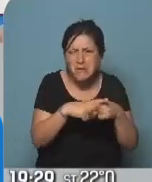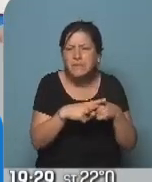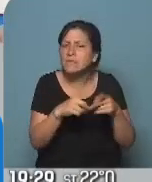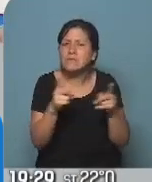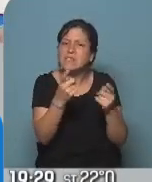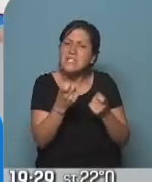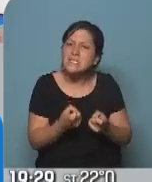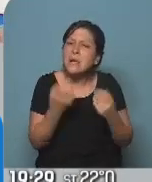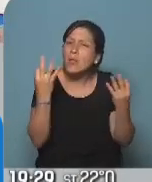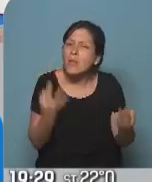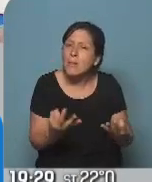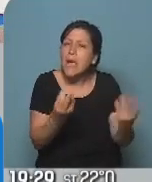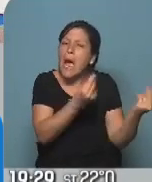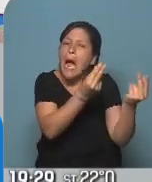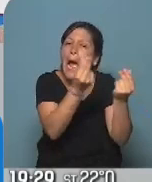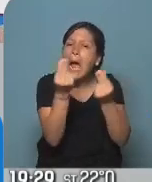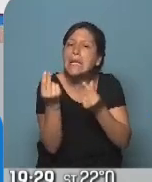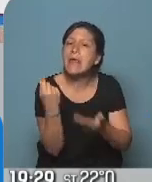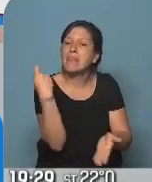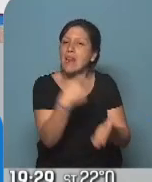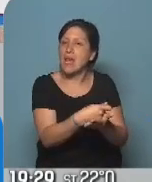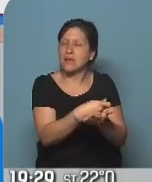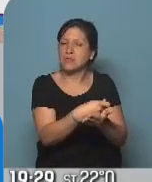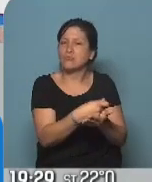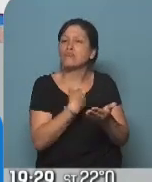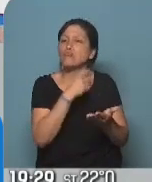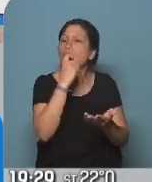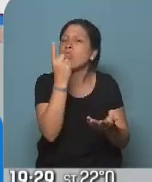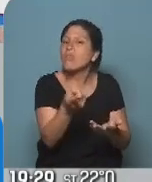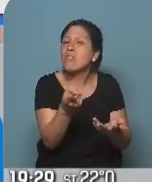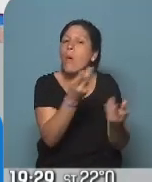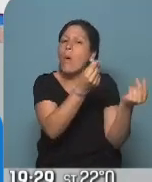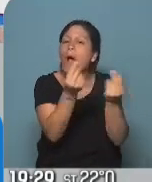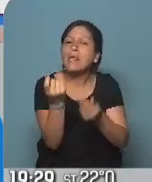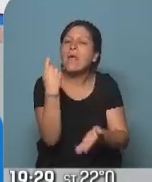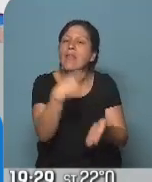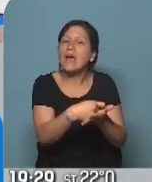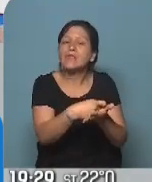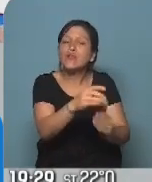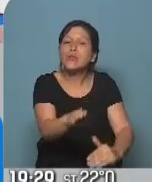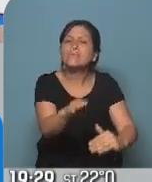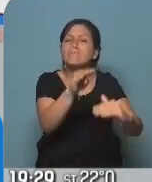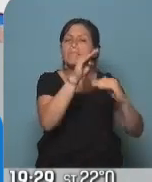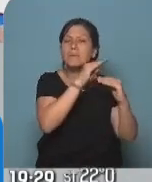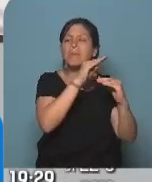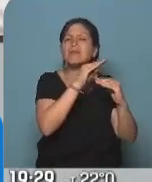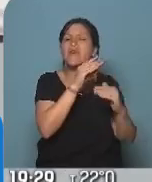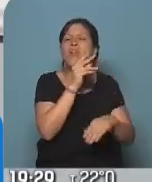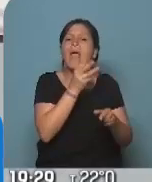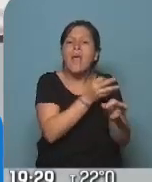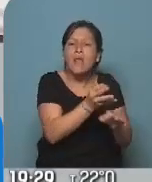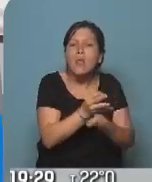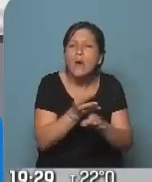también la calidad del gasto. Cuando digo calidad del gasto es entender cómo se invierte en educación en la Argentina y los problemas que hay. Hay